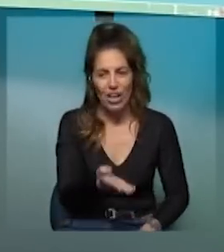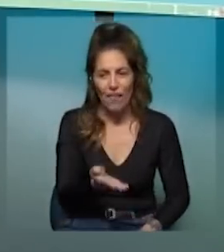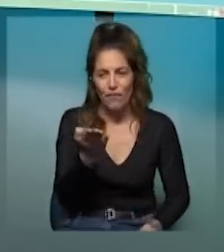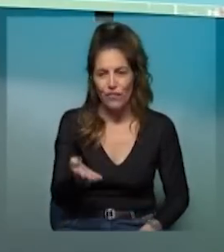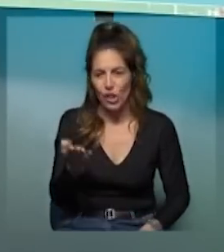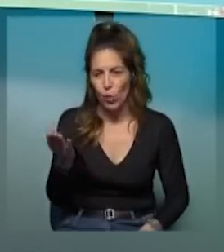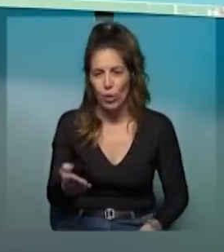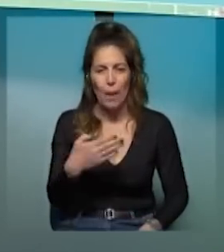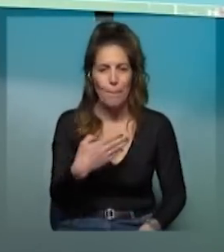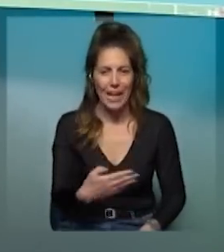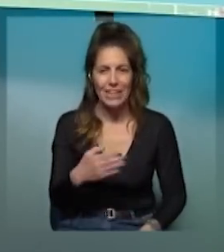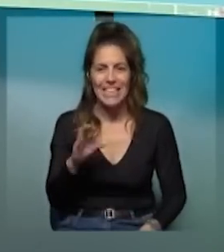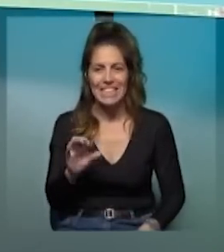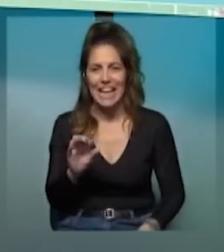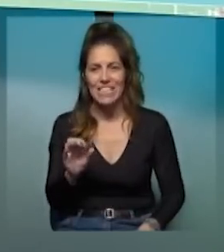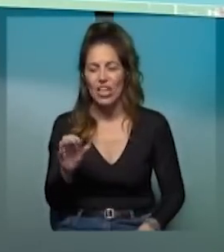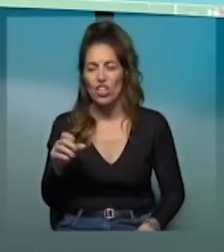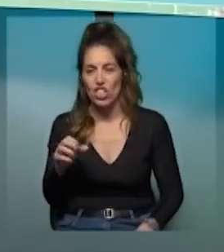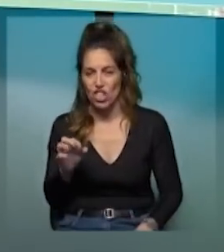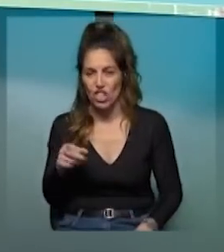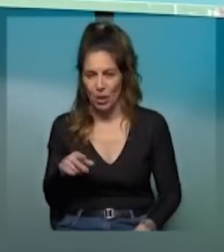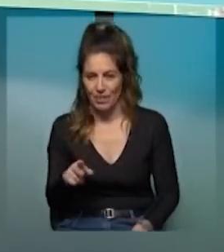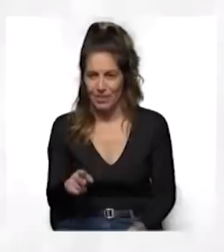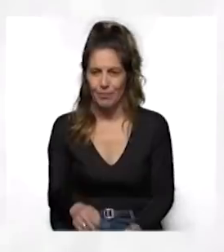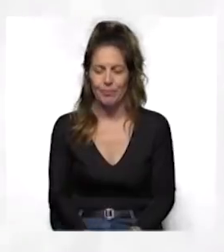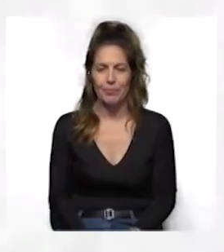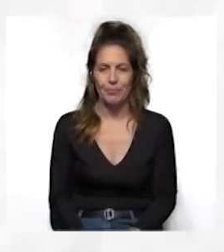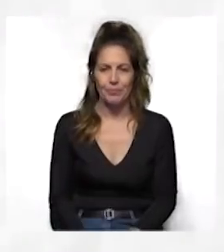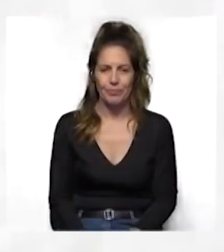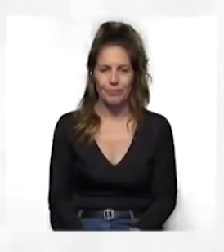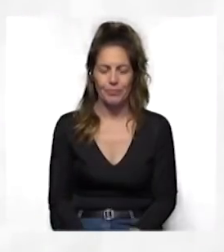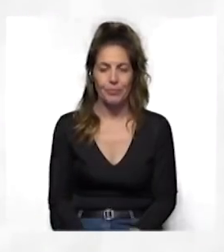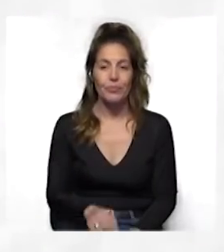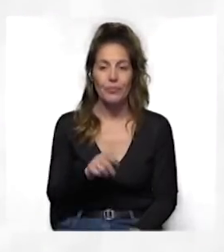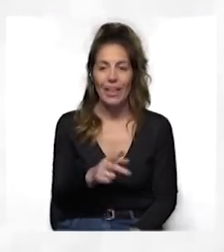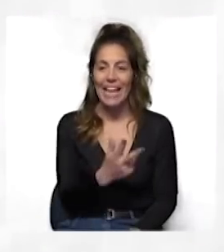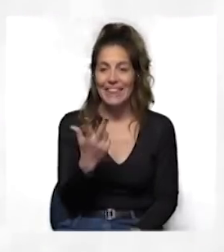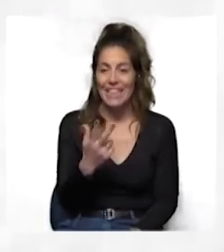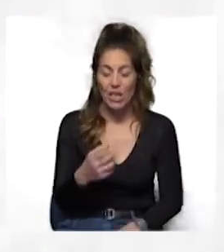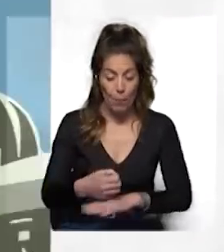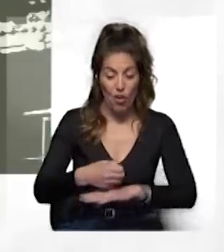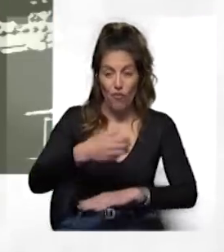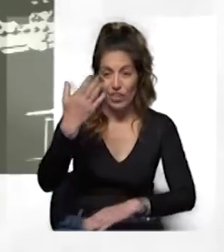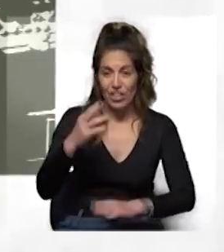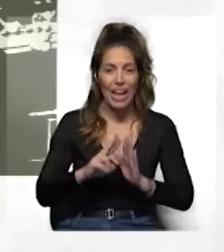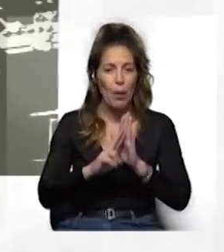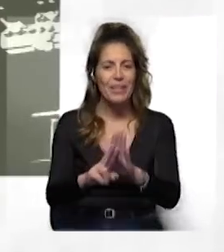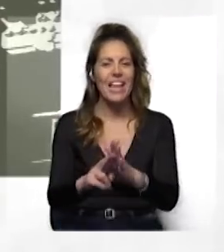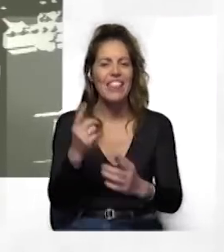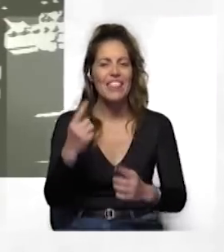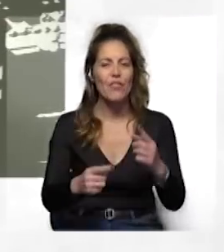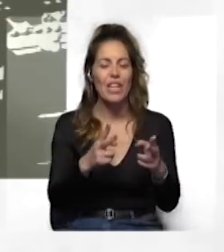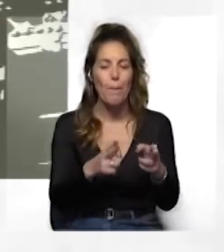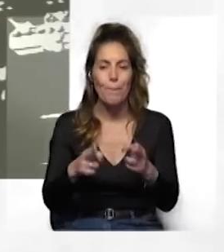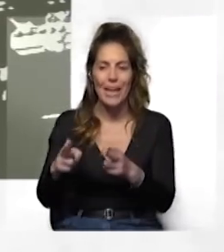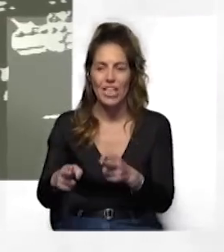Jones Brown Juan caso y José jeeps a través de estos tres profesionales representantes de diferentes